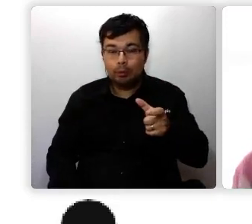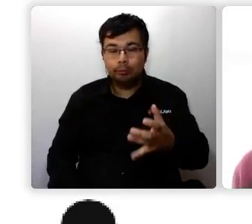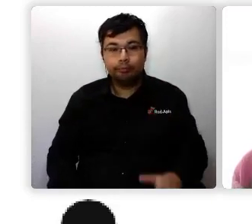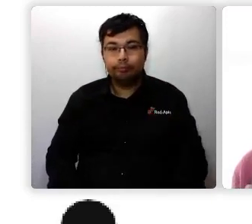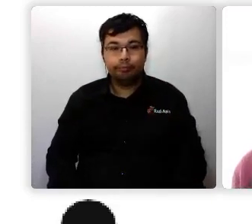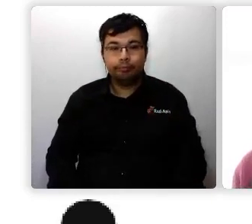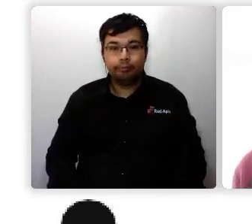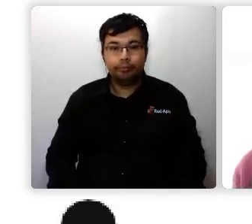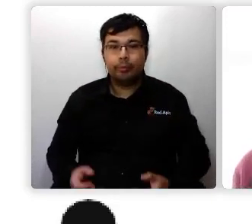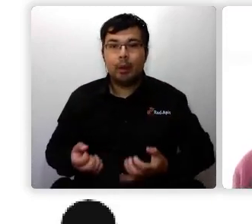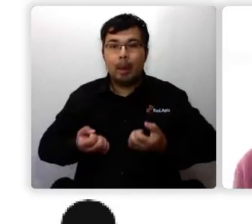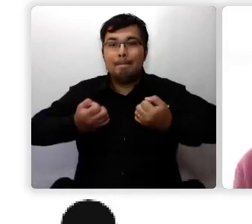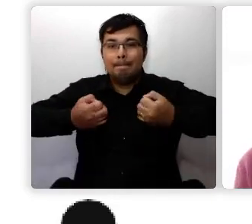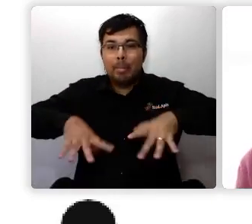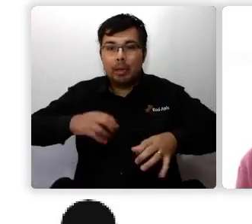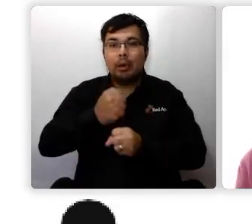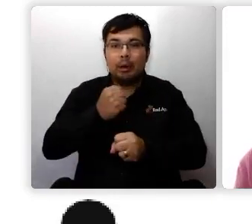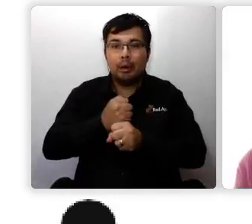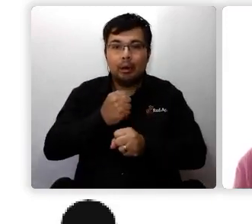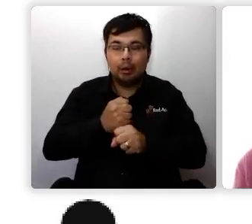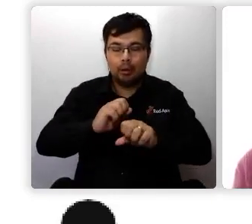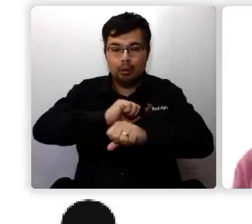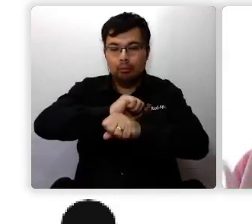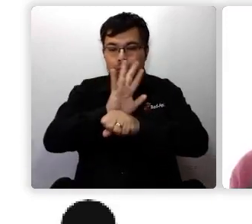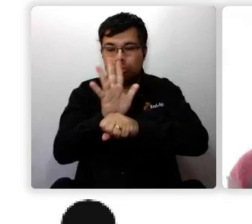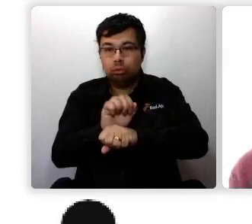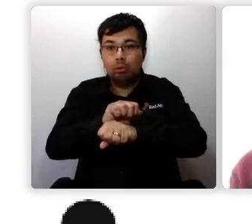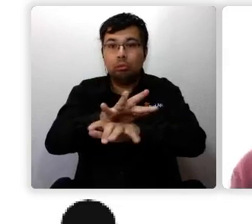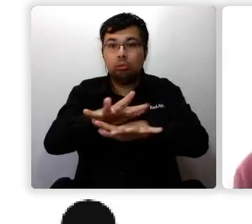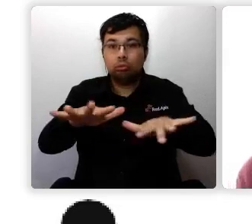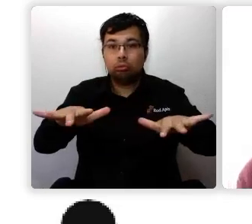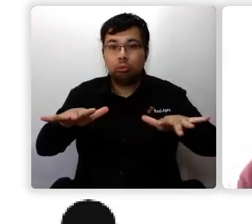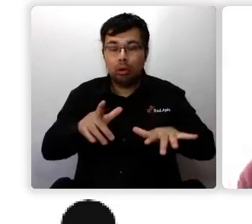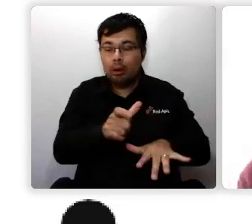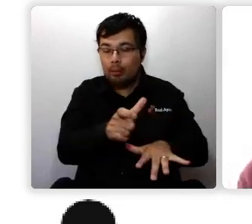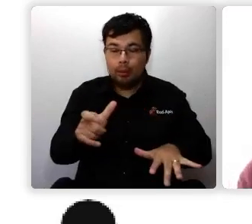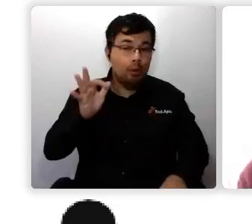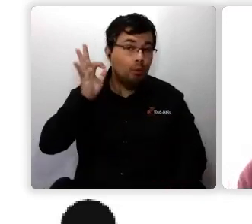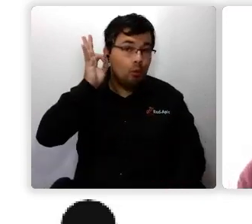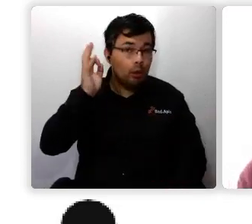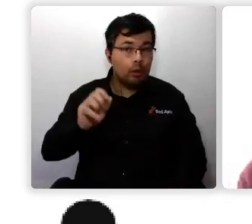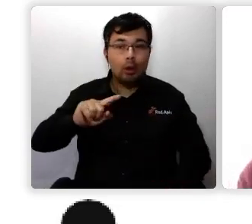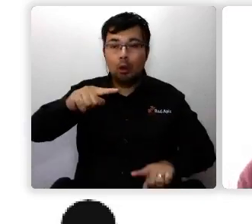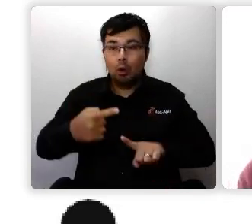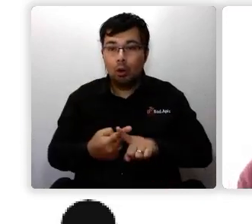el 90% de las que eran mujeres no volvieron a trabajar, mientras que solo el 70%